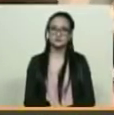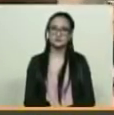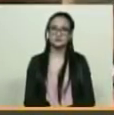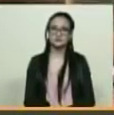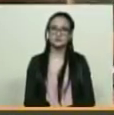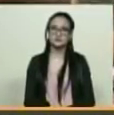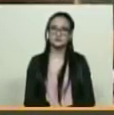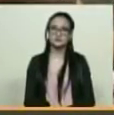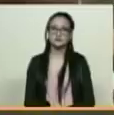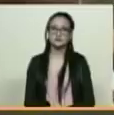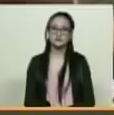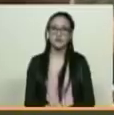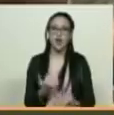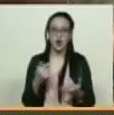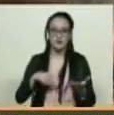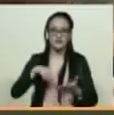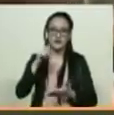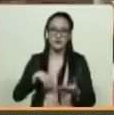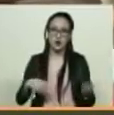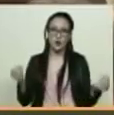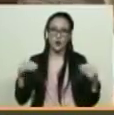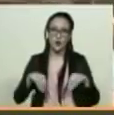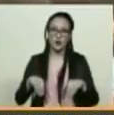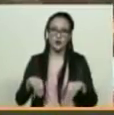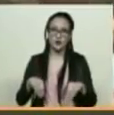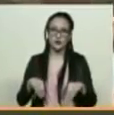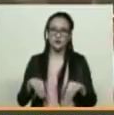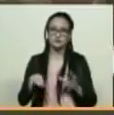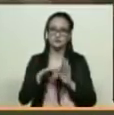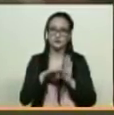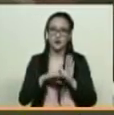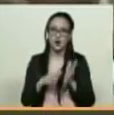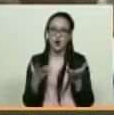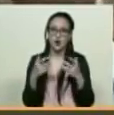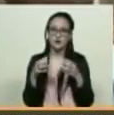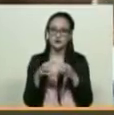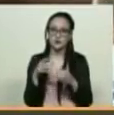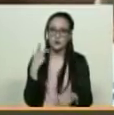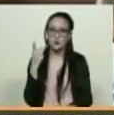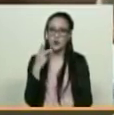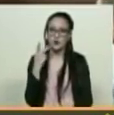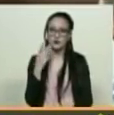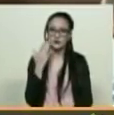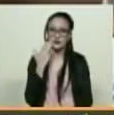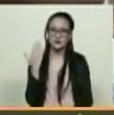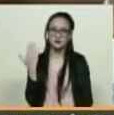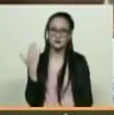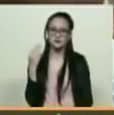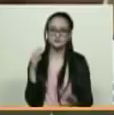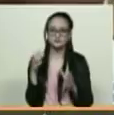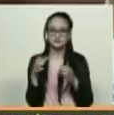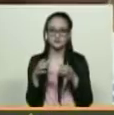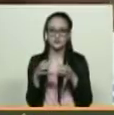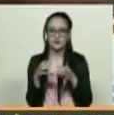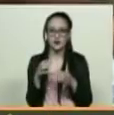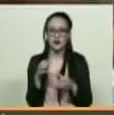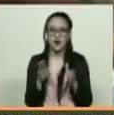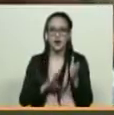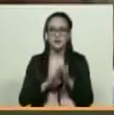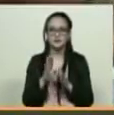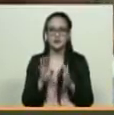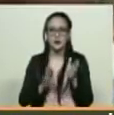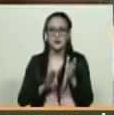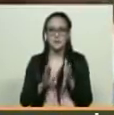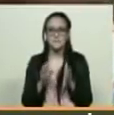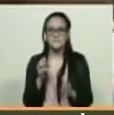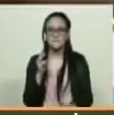Seguidamente se procede a la firma del acuerdo. Por parte de la organización política Avanzada Progresista, Luis Augusto Romero, secretario